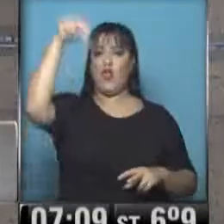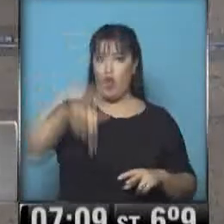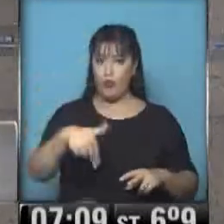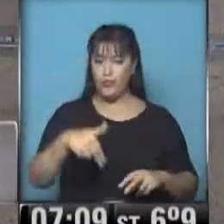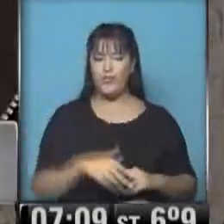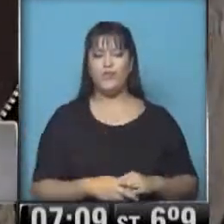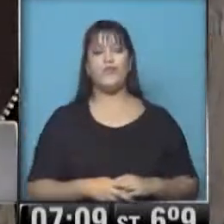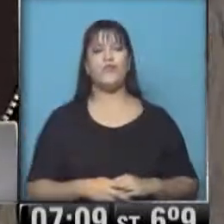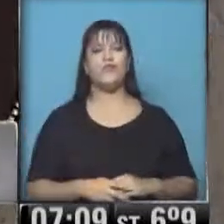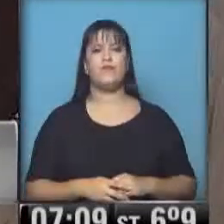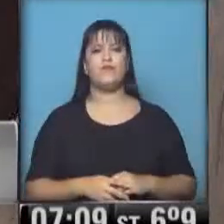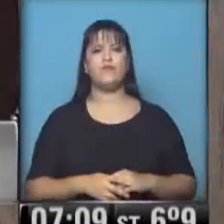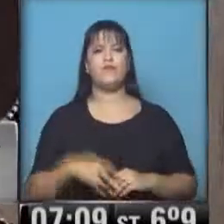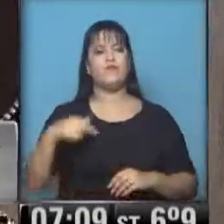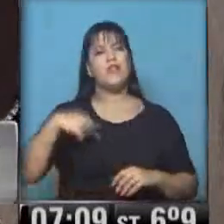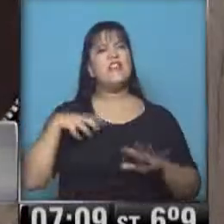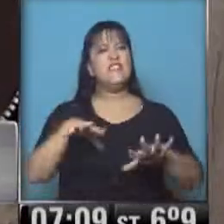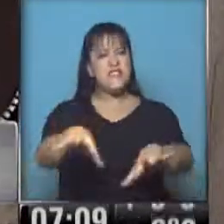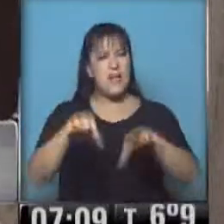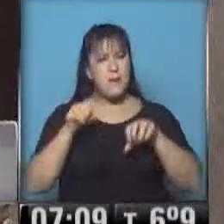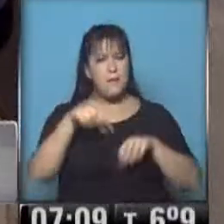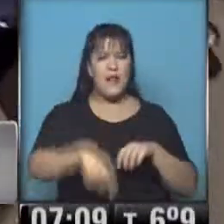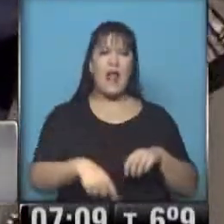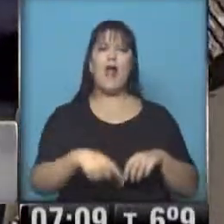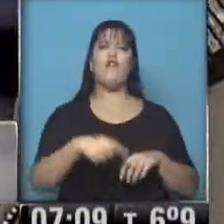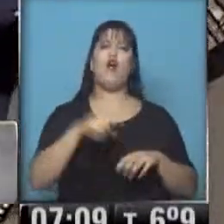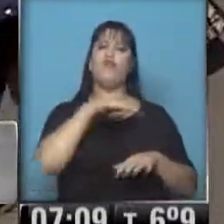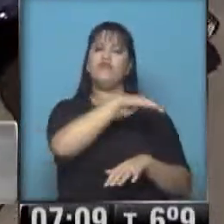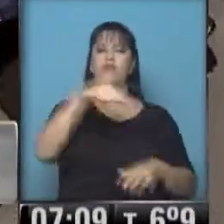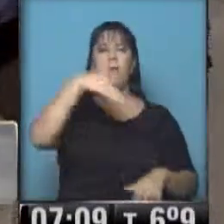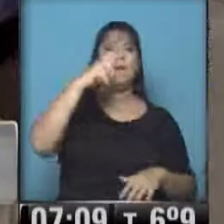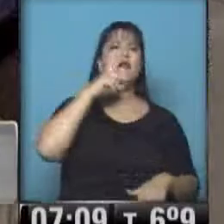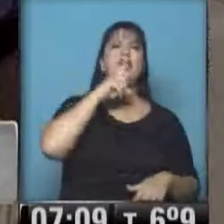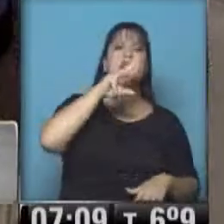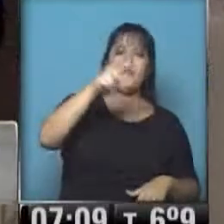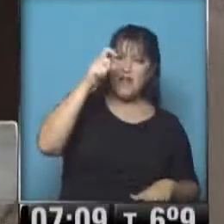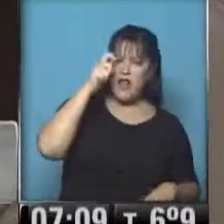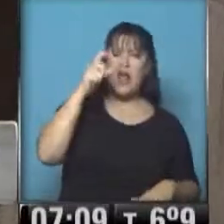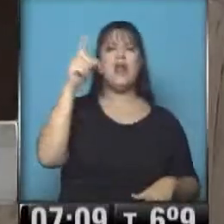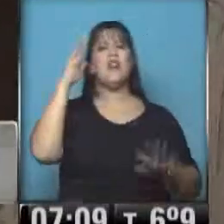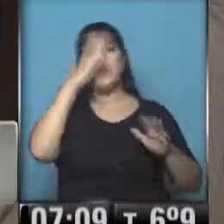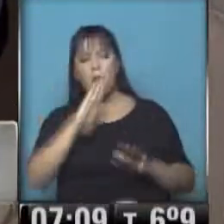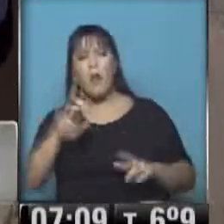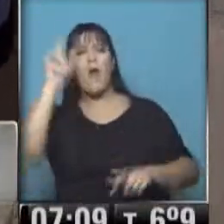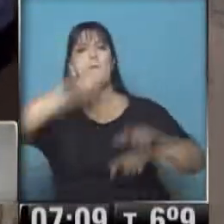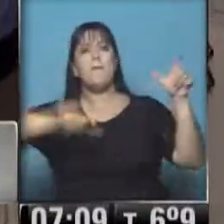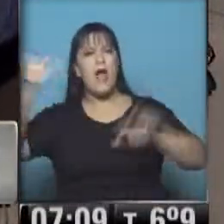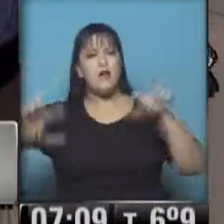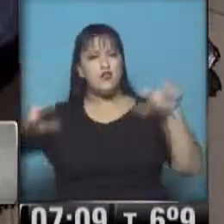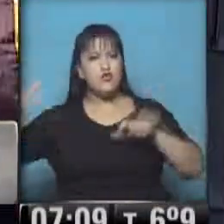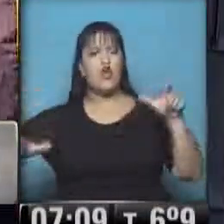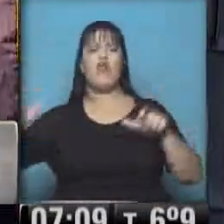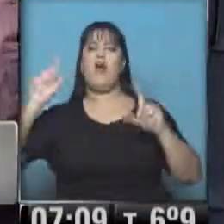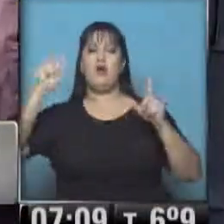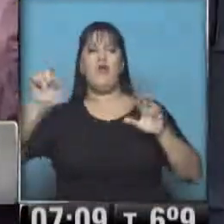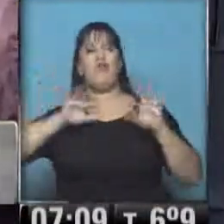barrionuevo temprano estábamos en mitre después ya el número de manifestantes permitió también desplegar un piquete en belgrano